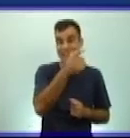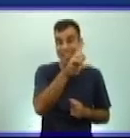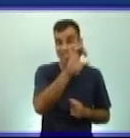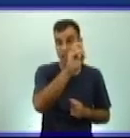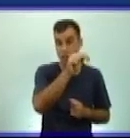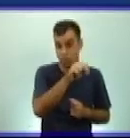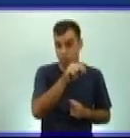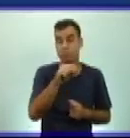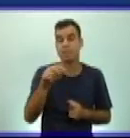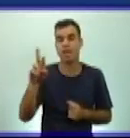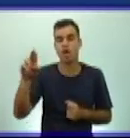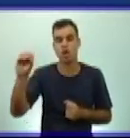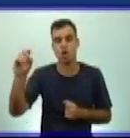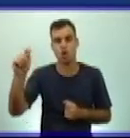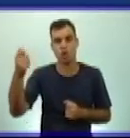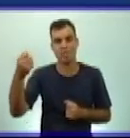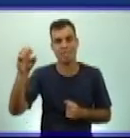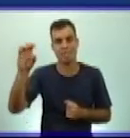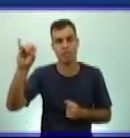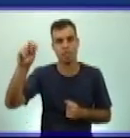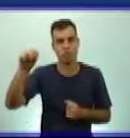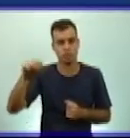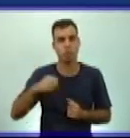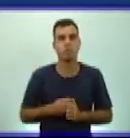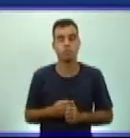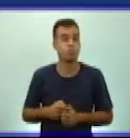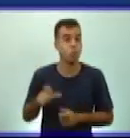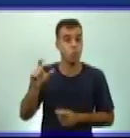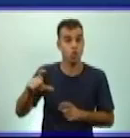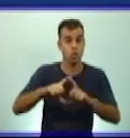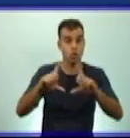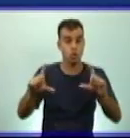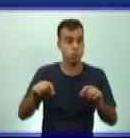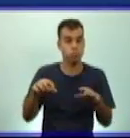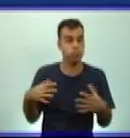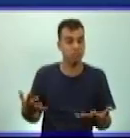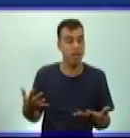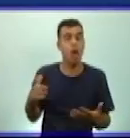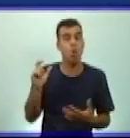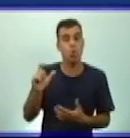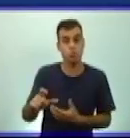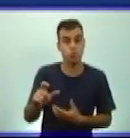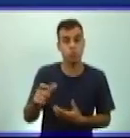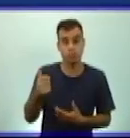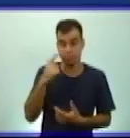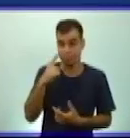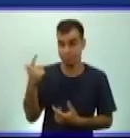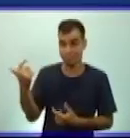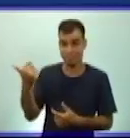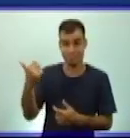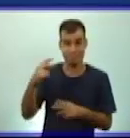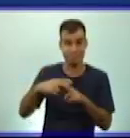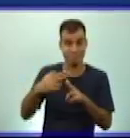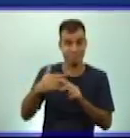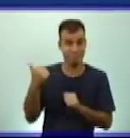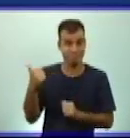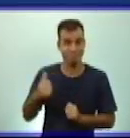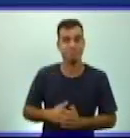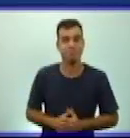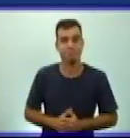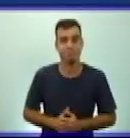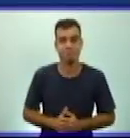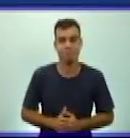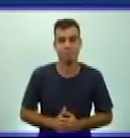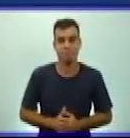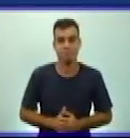nos queda entonces un tiempo para hablar de un último concepto, que es el concepto de aceleración tangencial. La aceleración tangencial, como